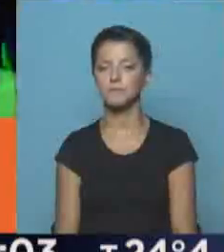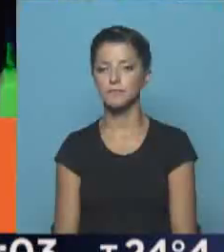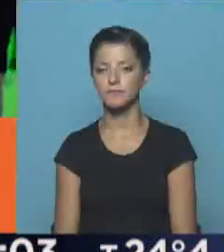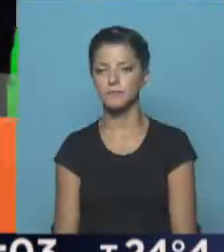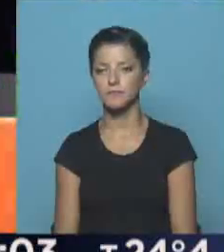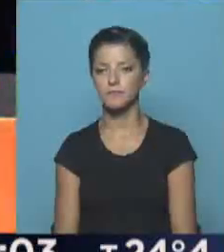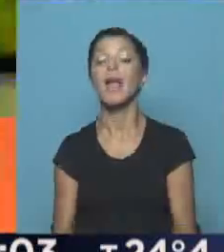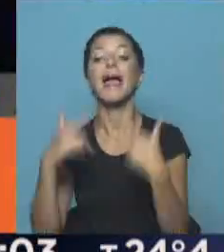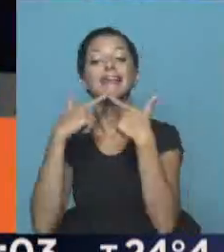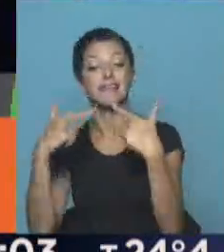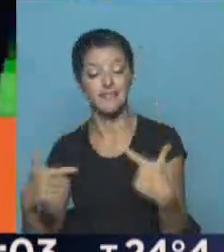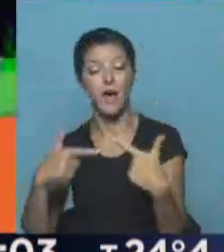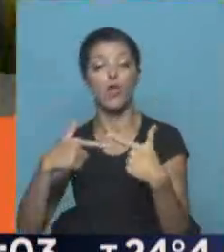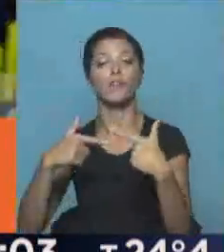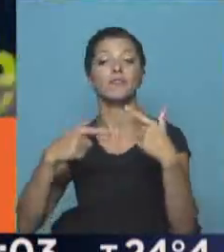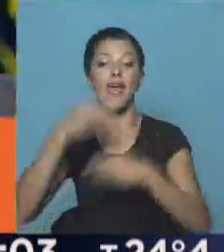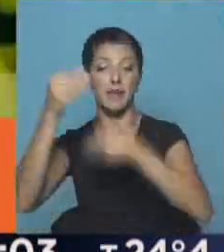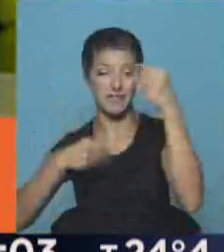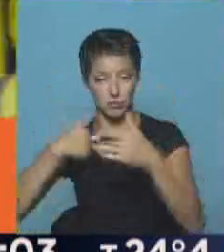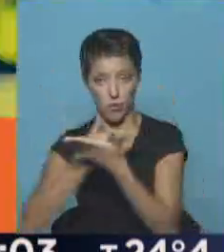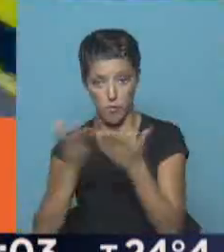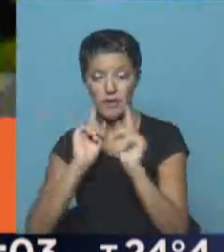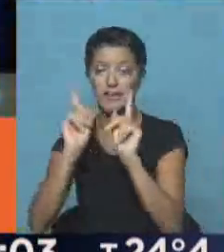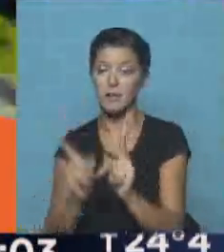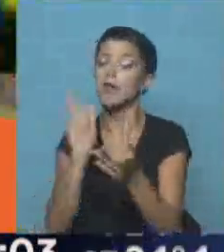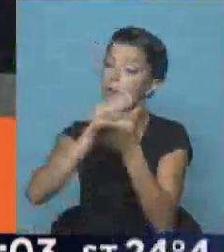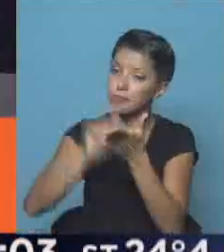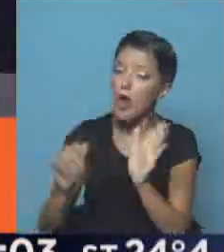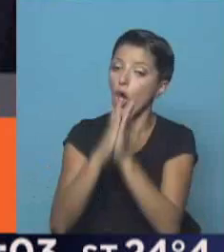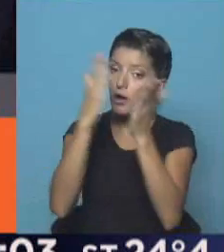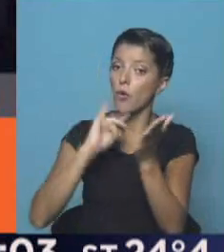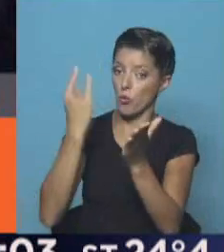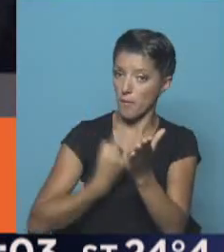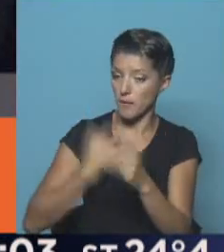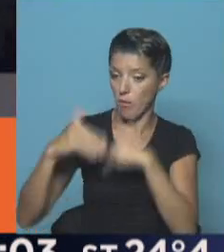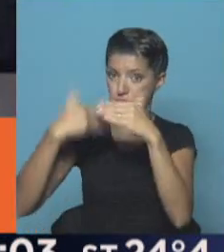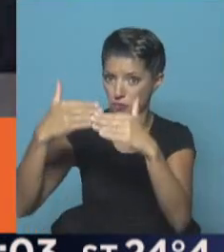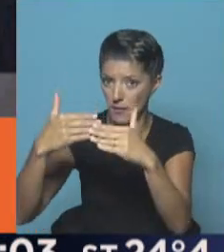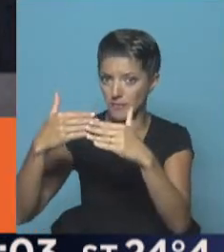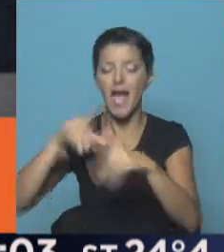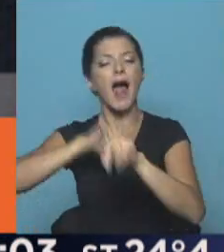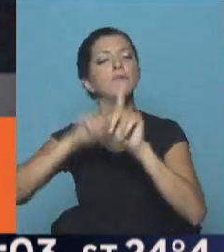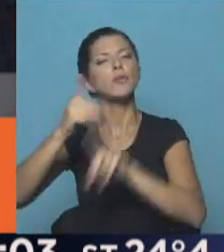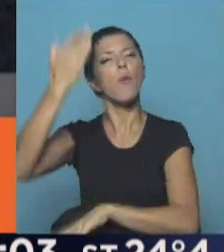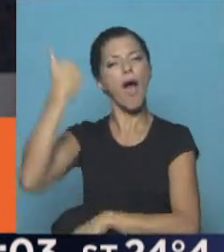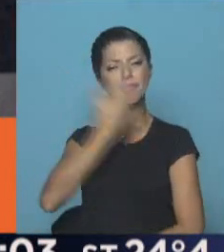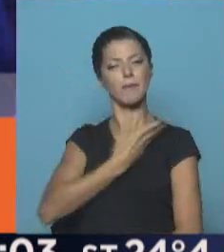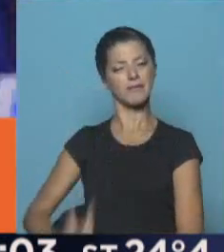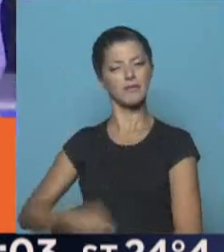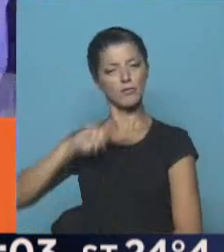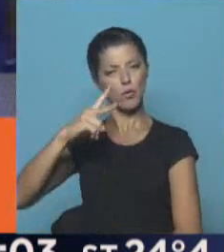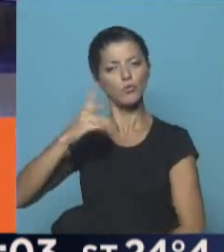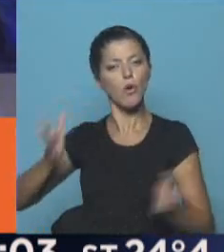Licenciado en Administración Pública y autor de varios libros de autosuperación, Moreno impulsó durante su vicepresidencia